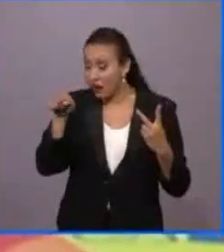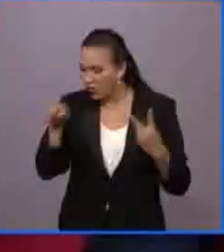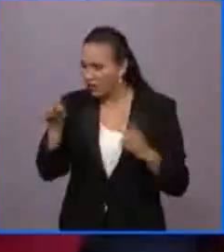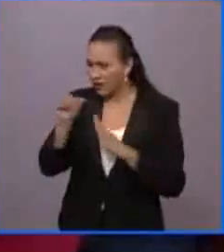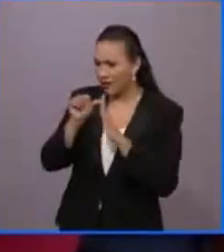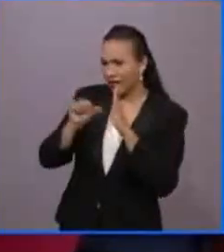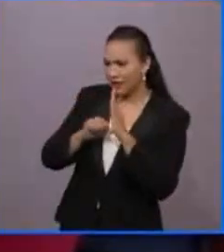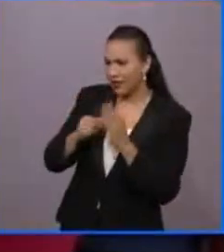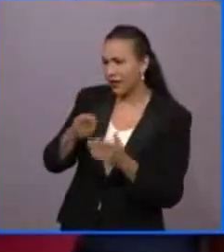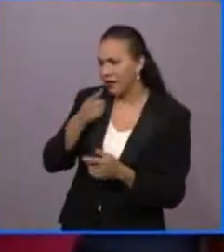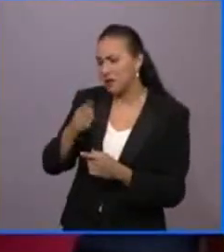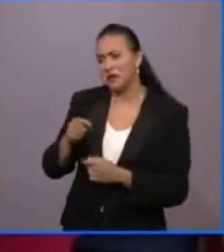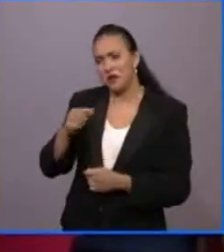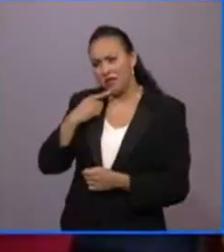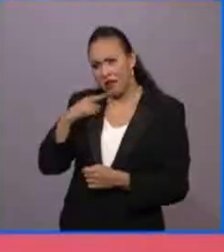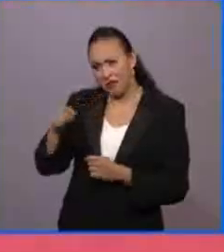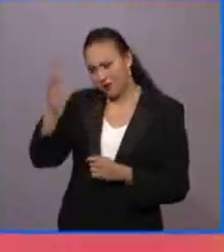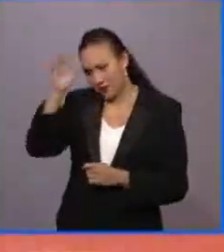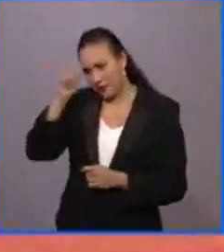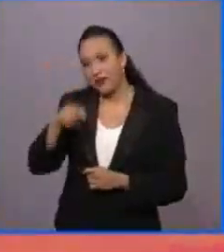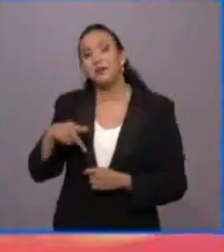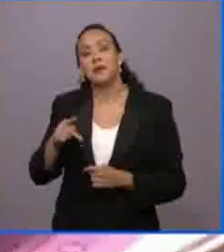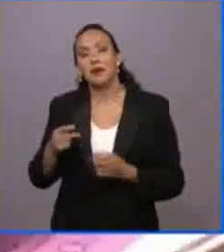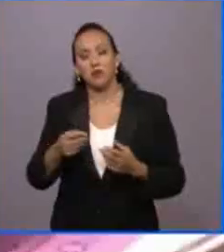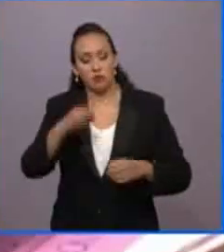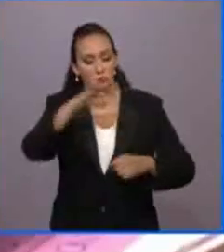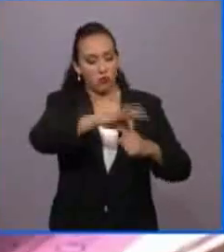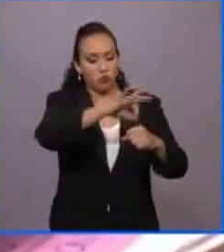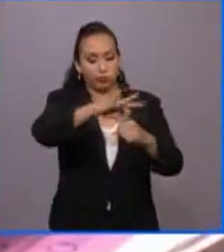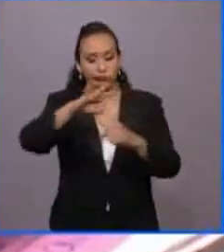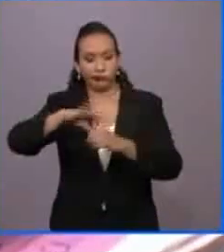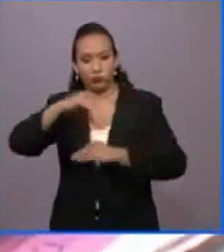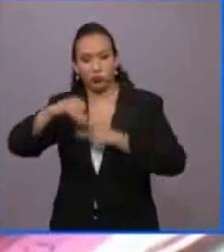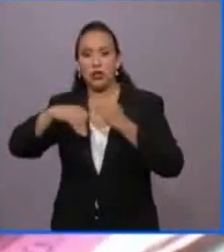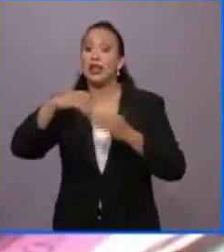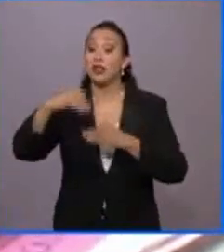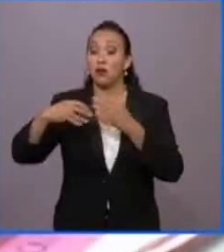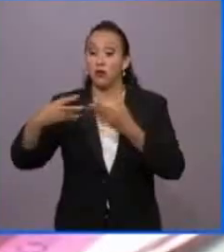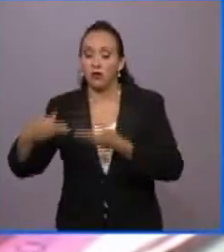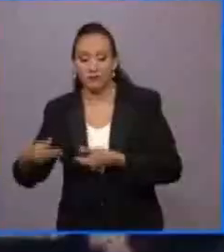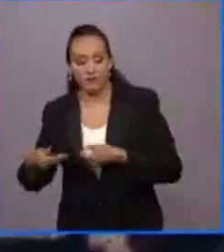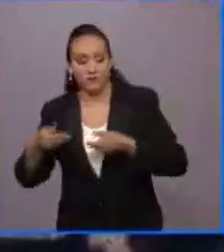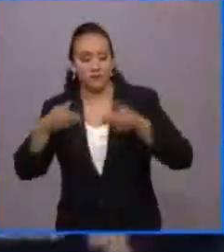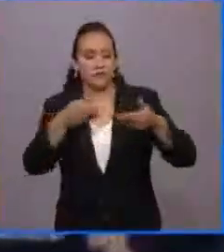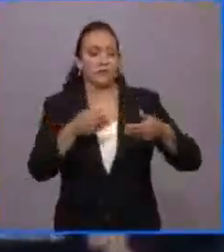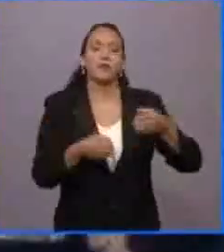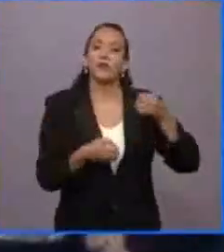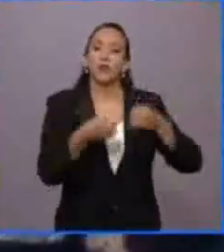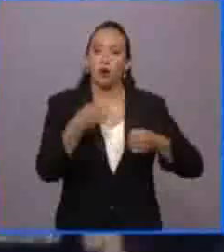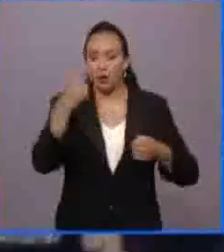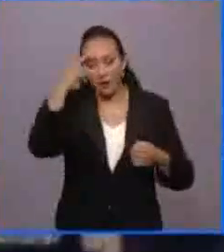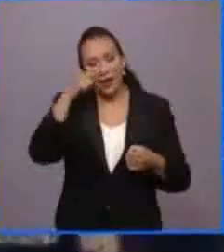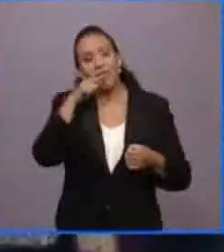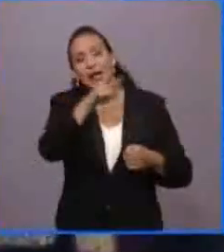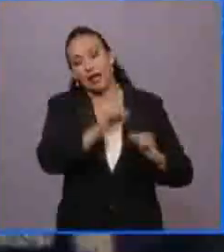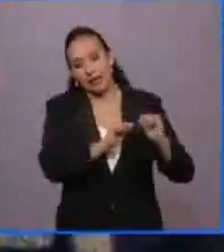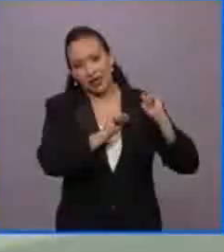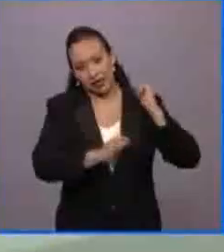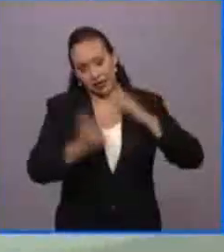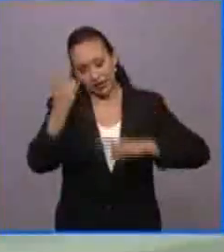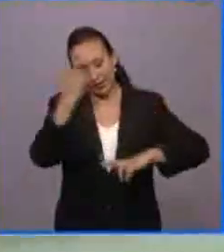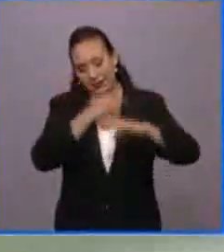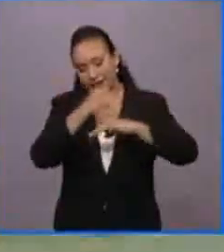artículo, confirmó el acuerdo alcanzado y devolvió el asunto al Tribunal del Conocimiento para que resuelva las cuestiones de